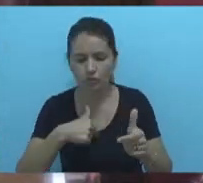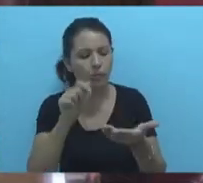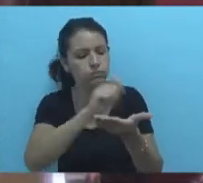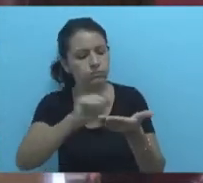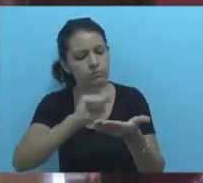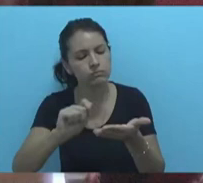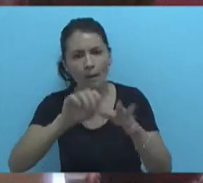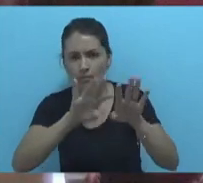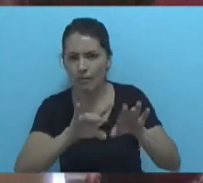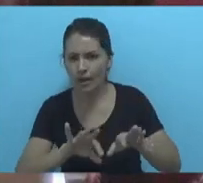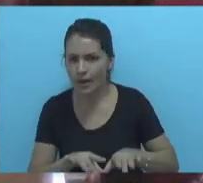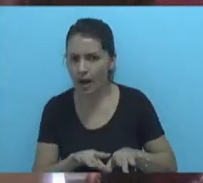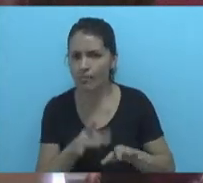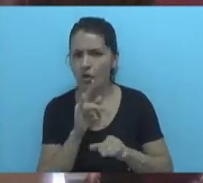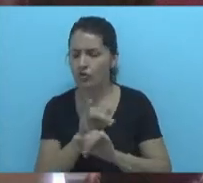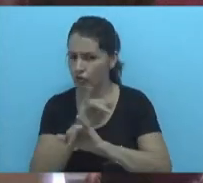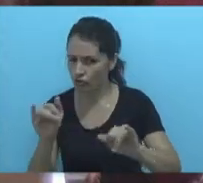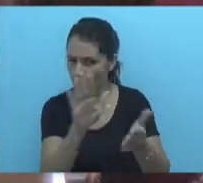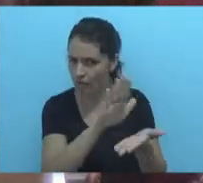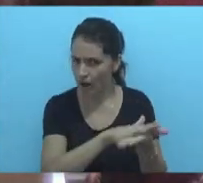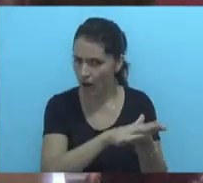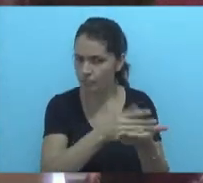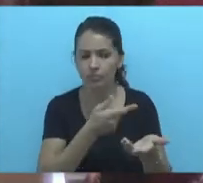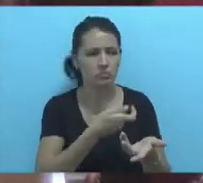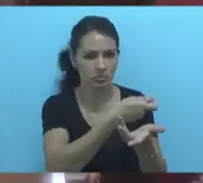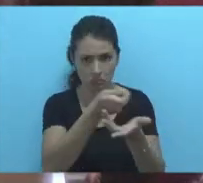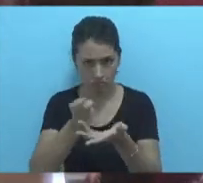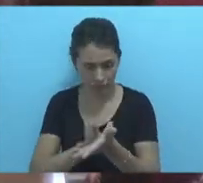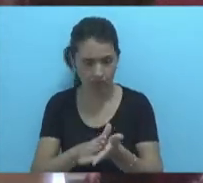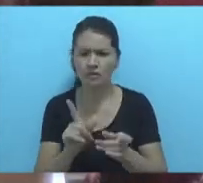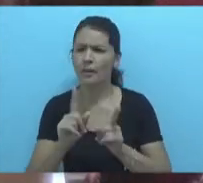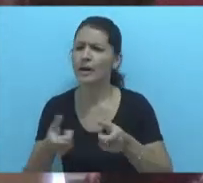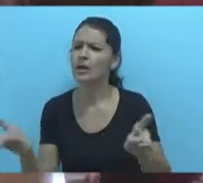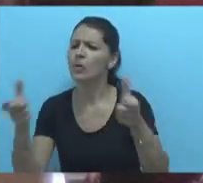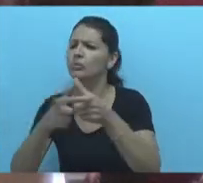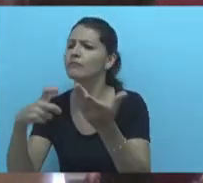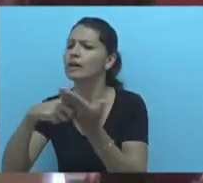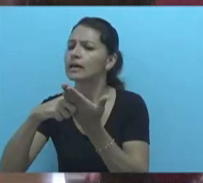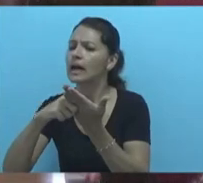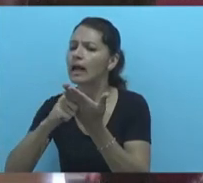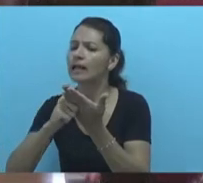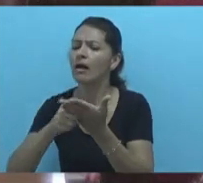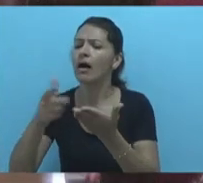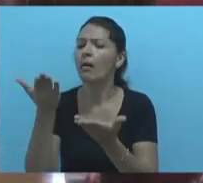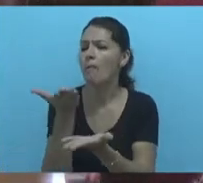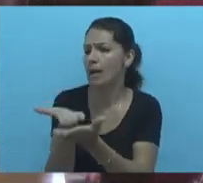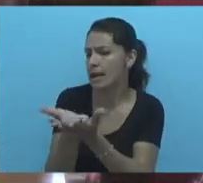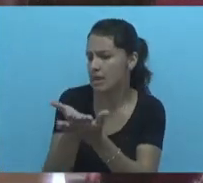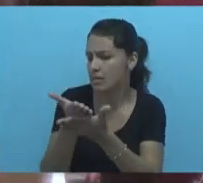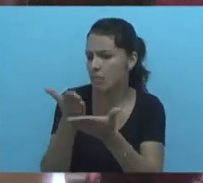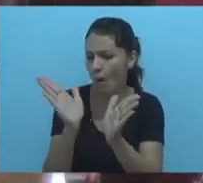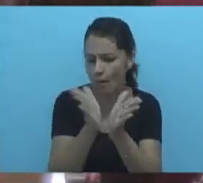el trabajo, además hemos tenido reuniones también con los fiscales de la causa. Le hemos requerido toda la